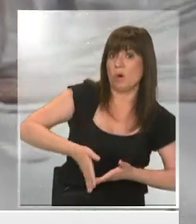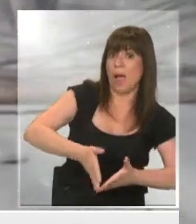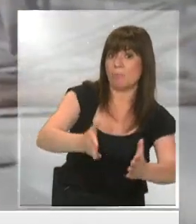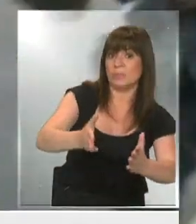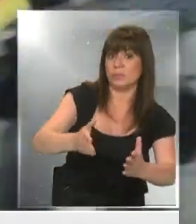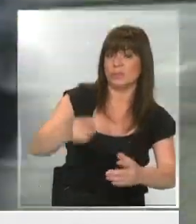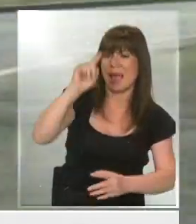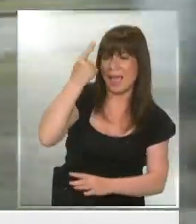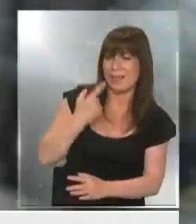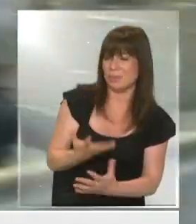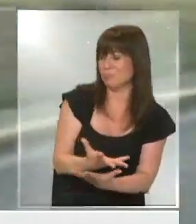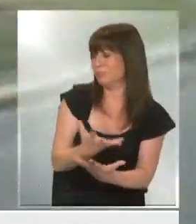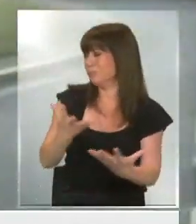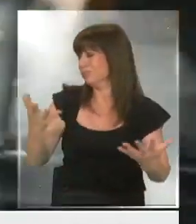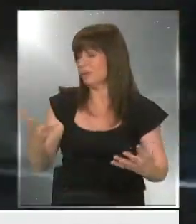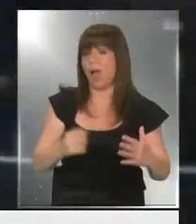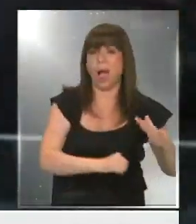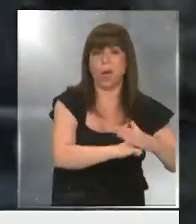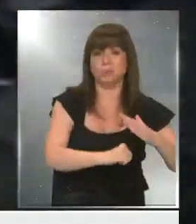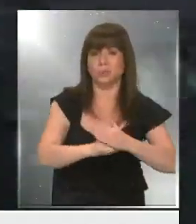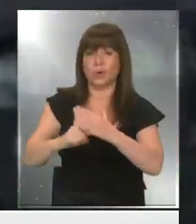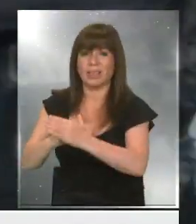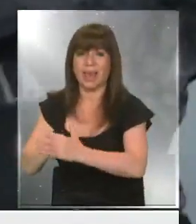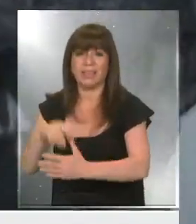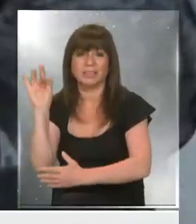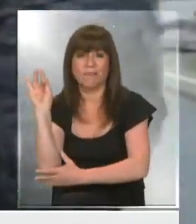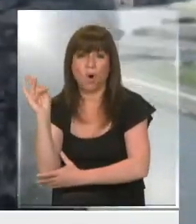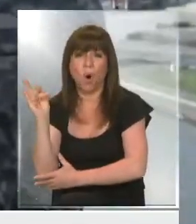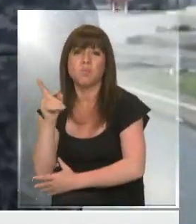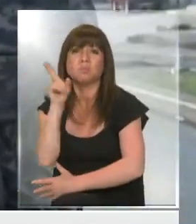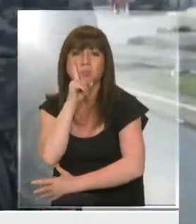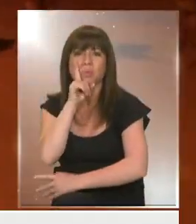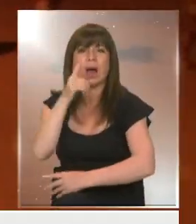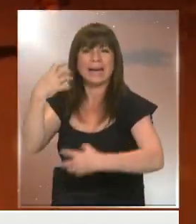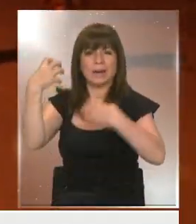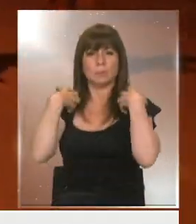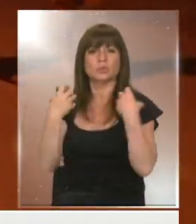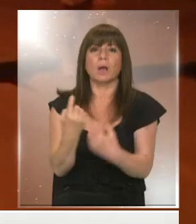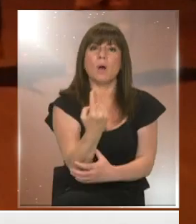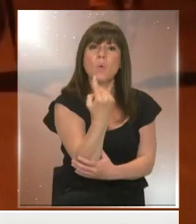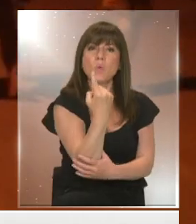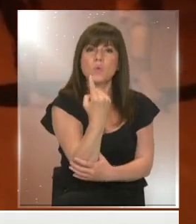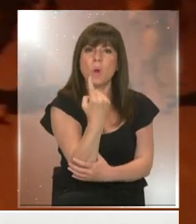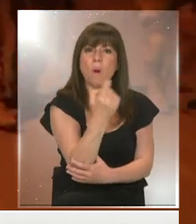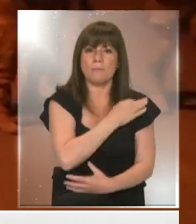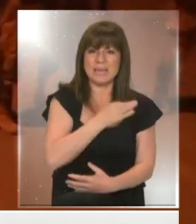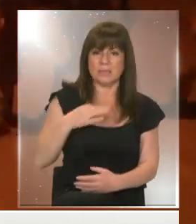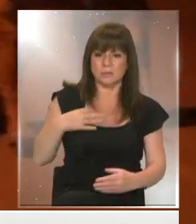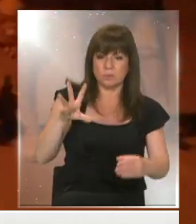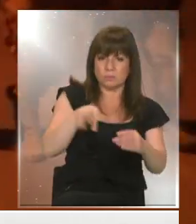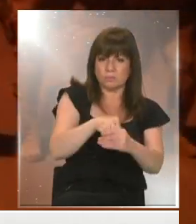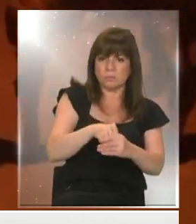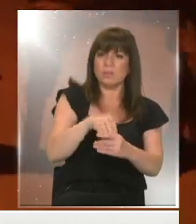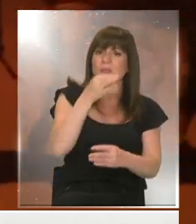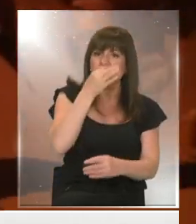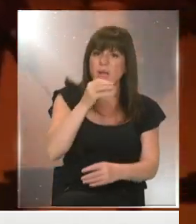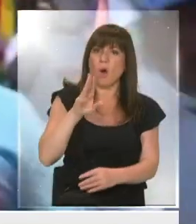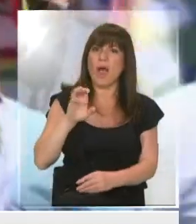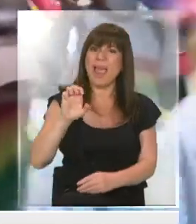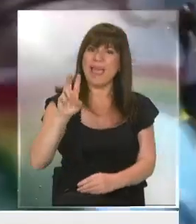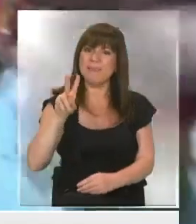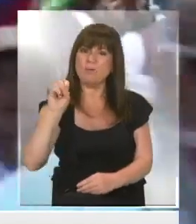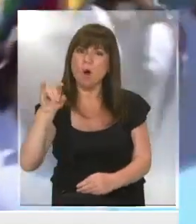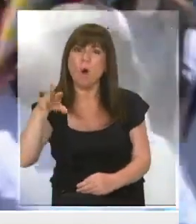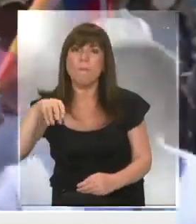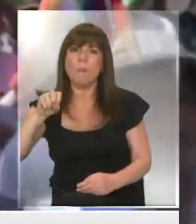Un escenario que para las actuales autoridades bolivianas tiene un solo responsable. El ministro del Interior atribuyó a Evo